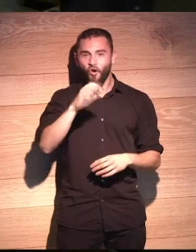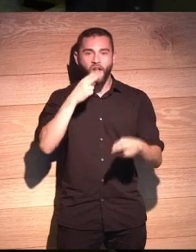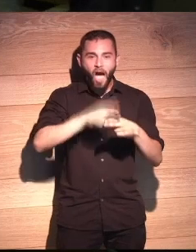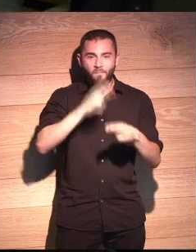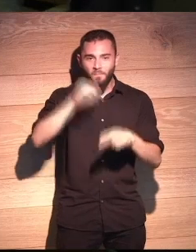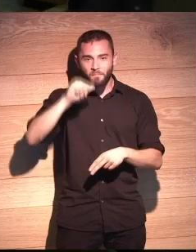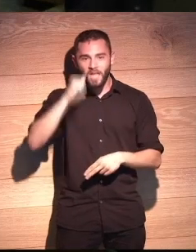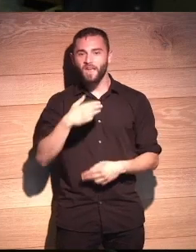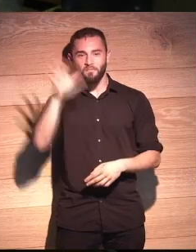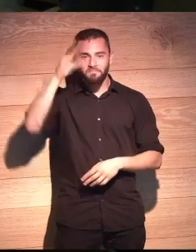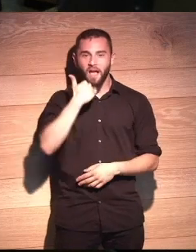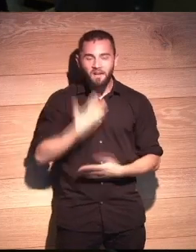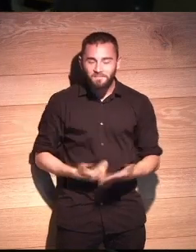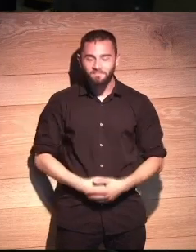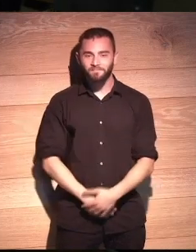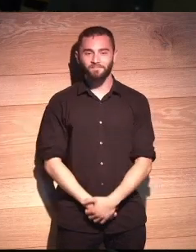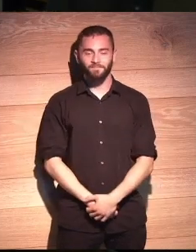vino?